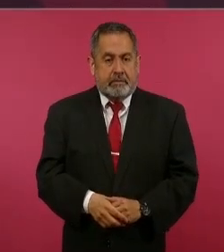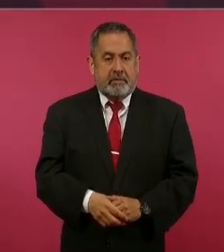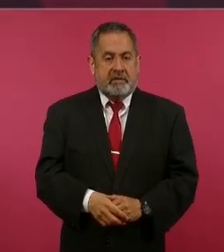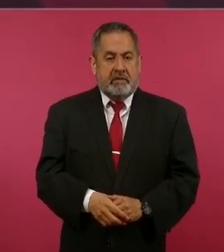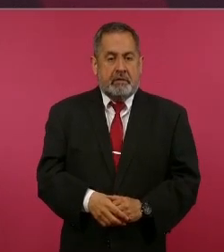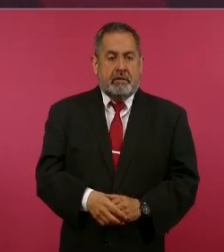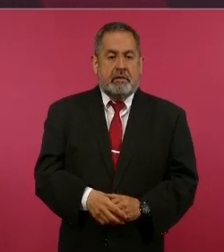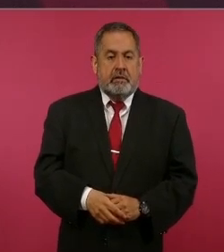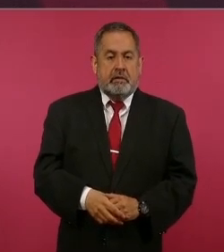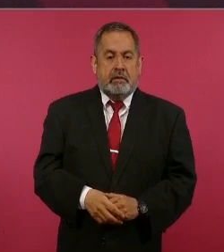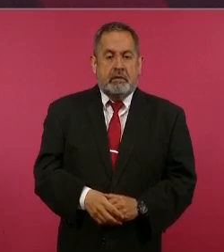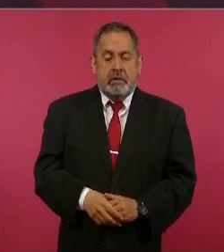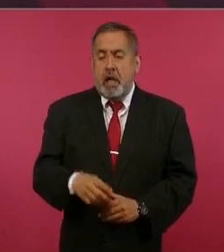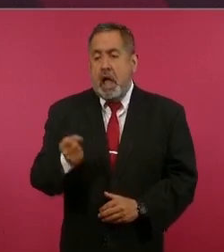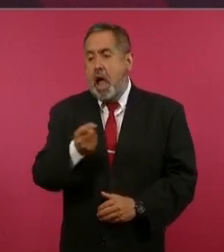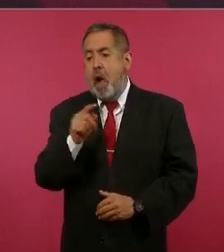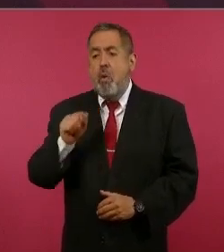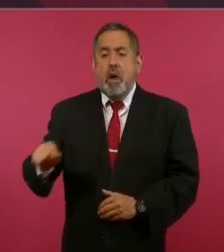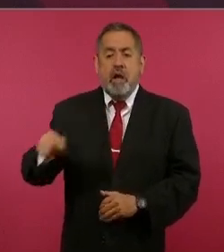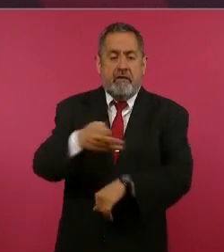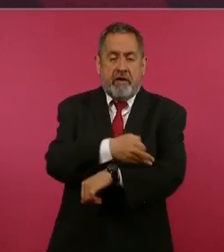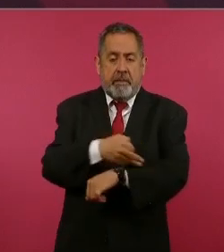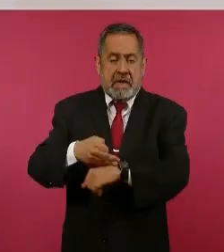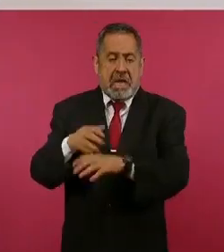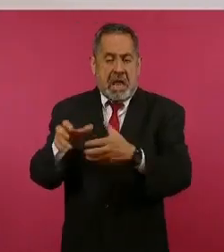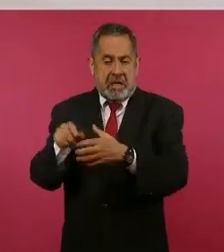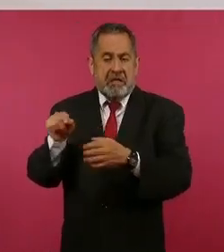hay familias que